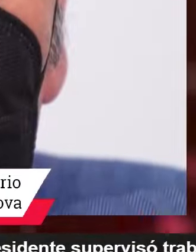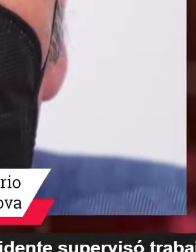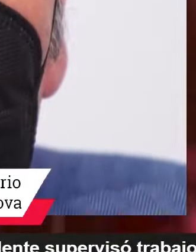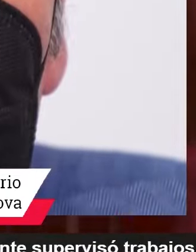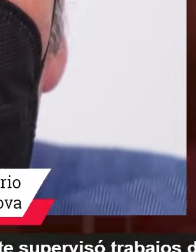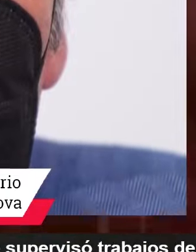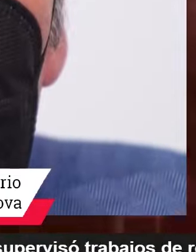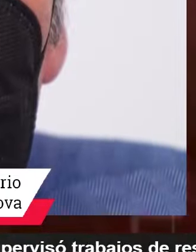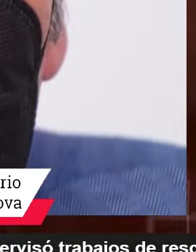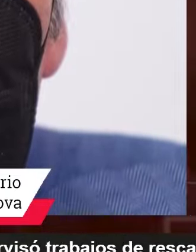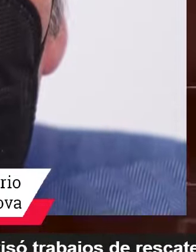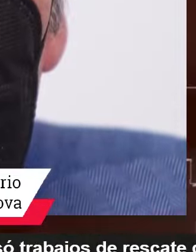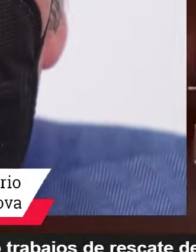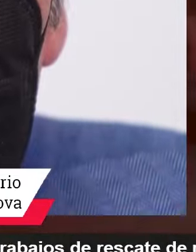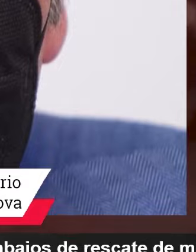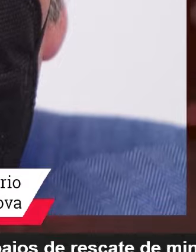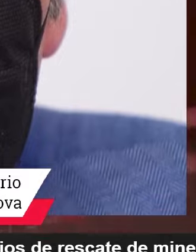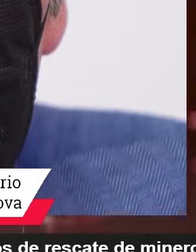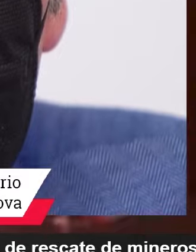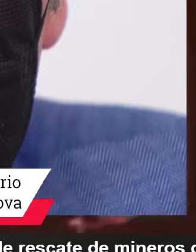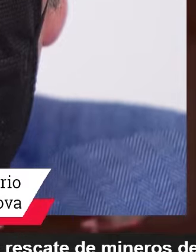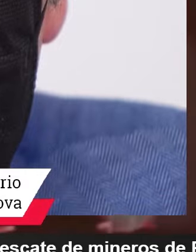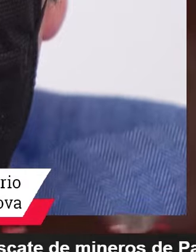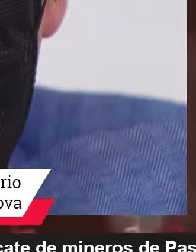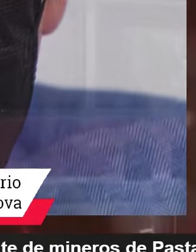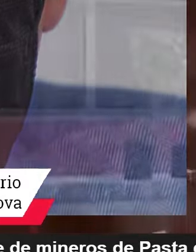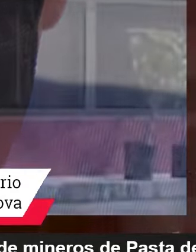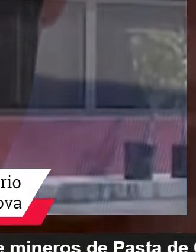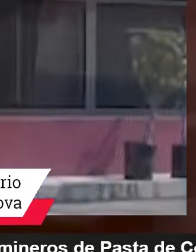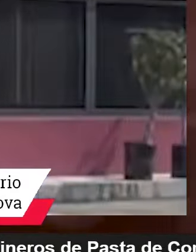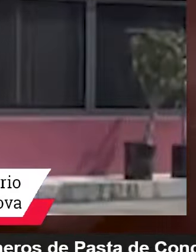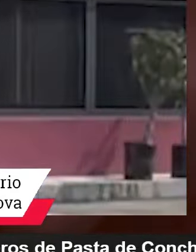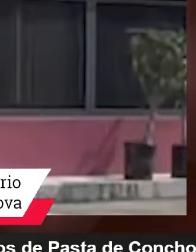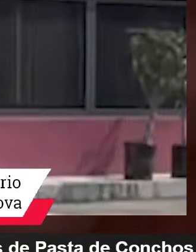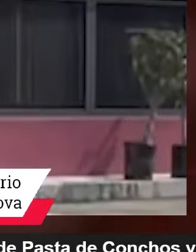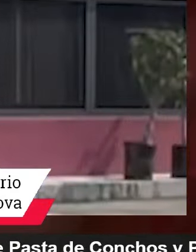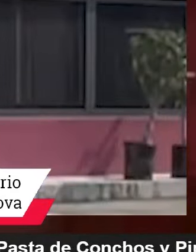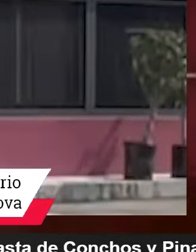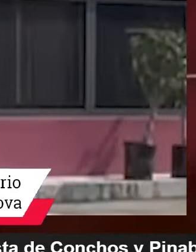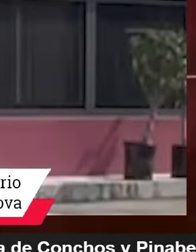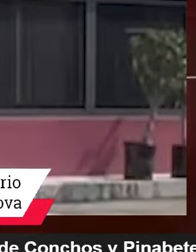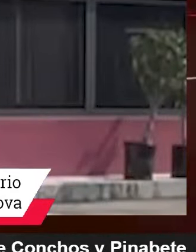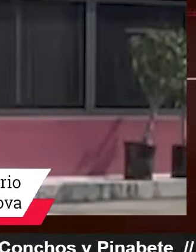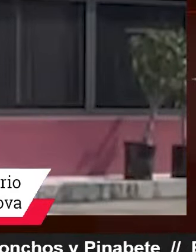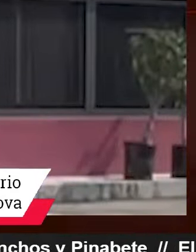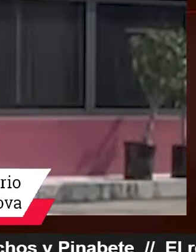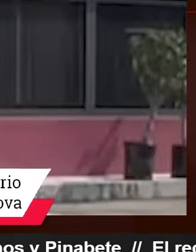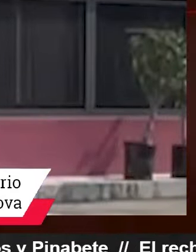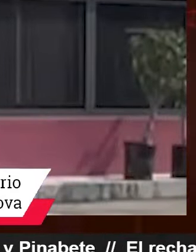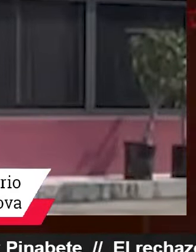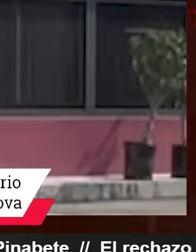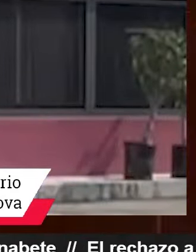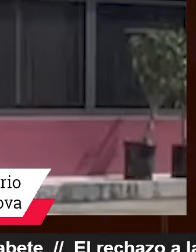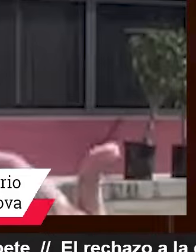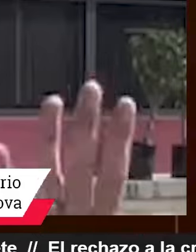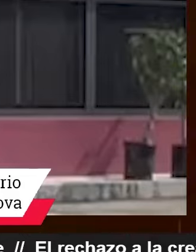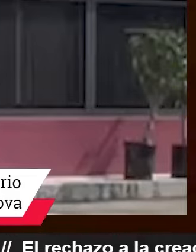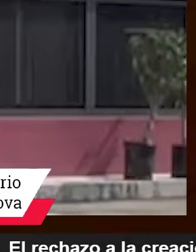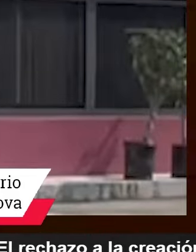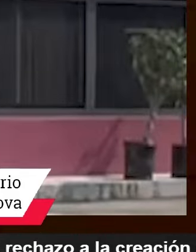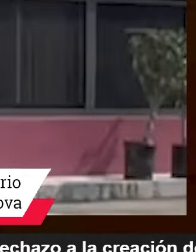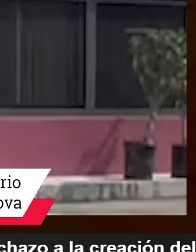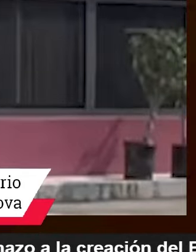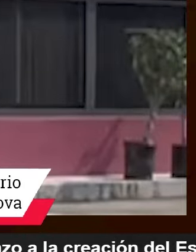federación se le entregaba a terceros es decir a organismos internacionales particularmente tres fueron los